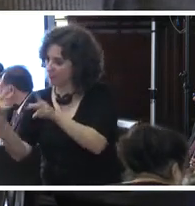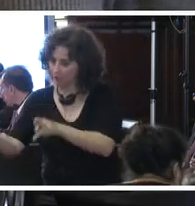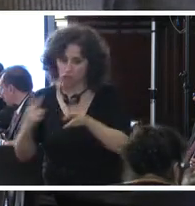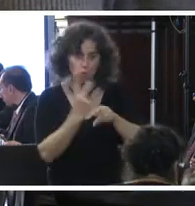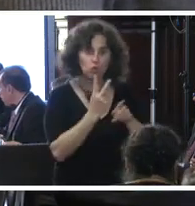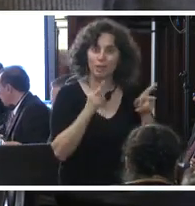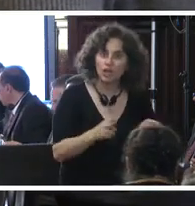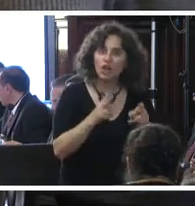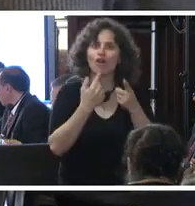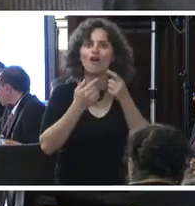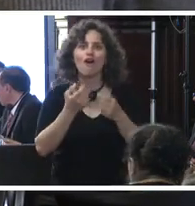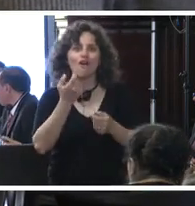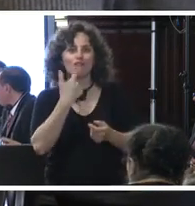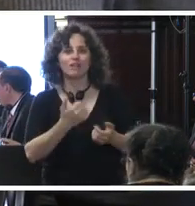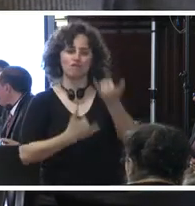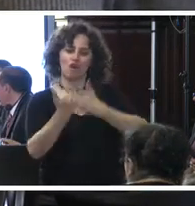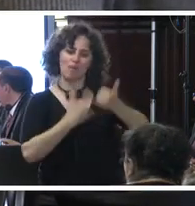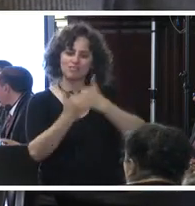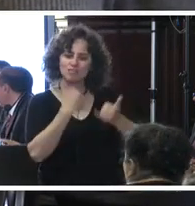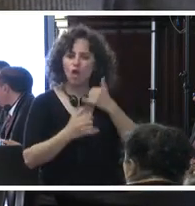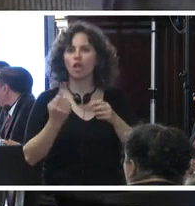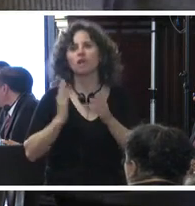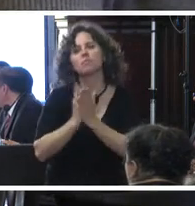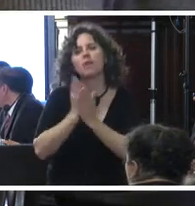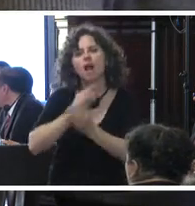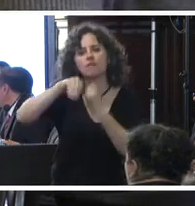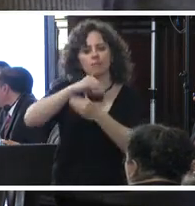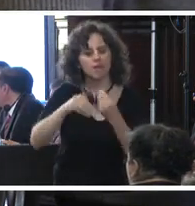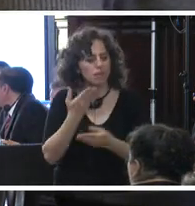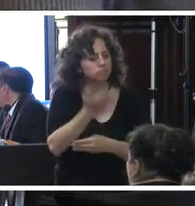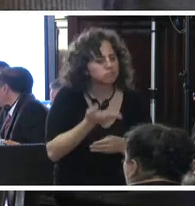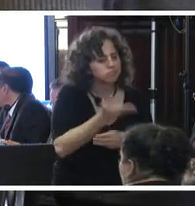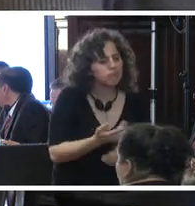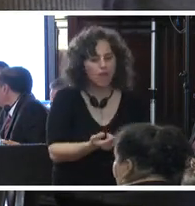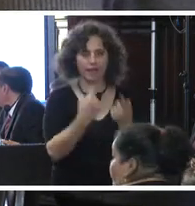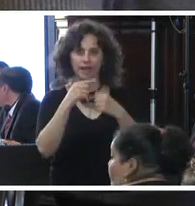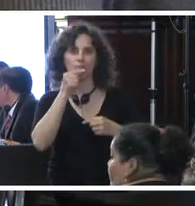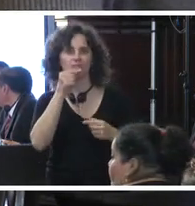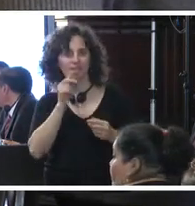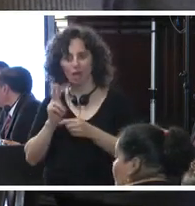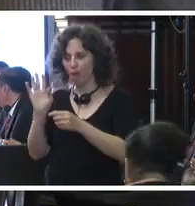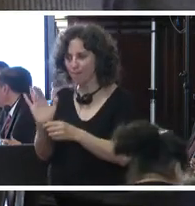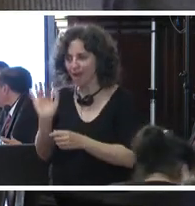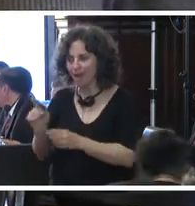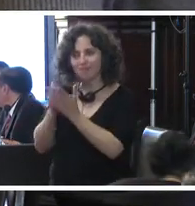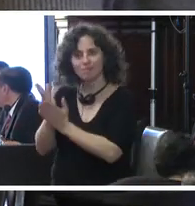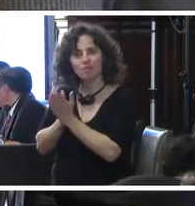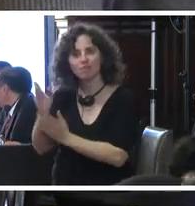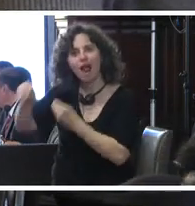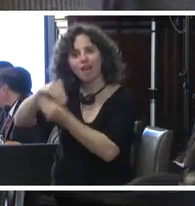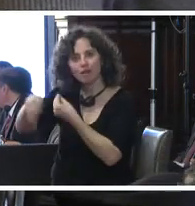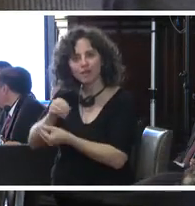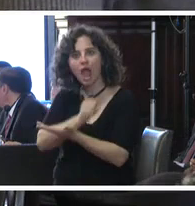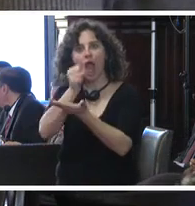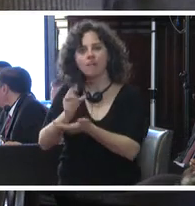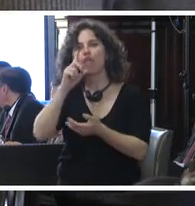denegación sistemática de información a las familias que fueron frecuentemente objeto de intimidación por la policía o las fuerzas especiales, en particular hasta